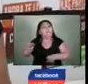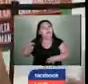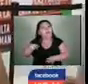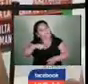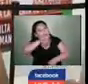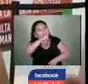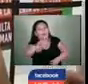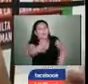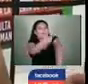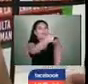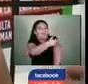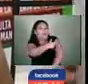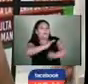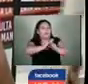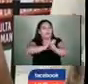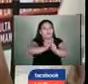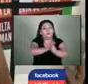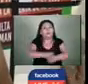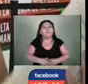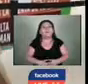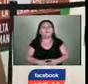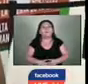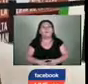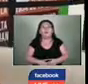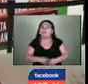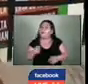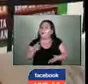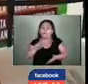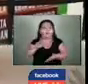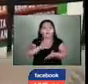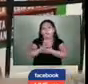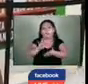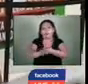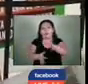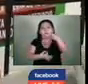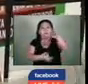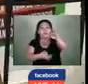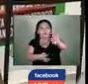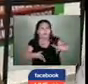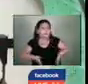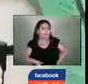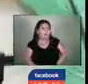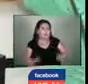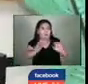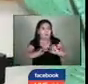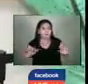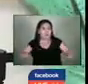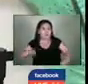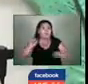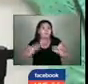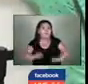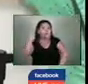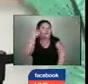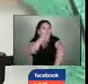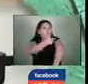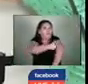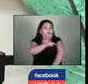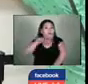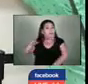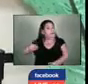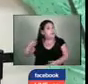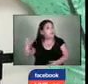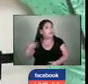hijos. Sacar la partida gratis y así se pueden vacunar todos los menores. Sí, hombre, eso es bien necesario,